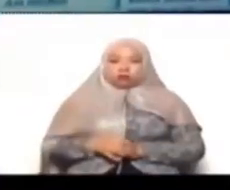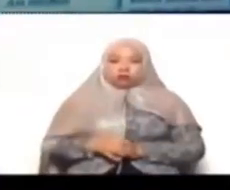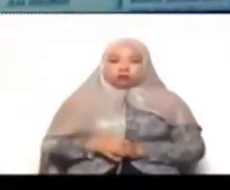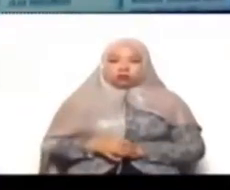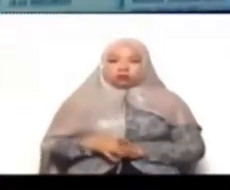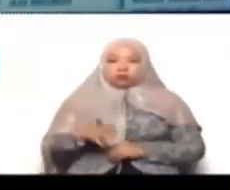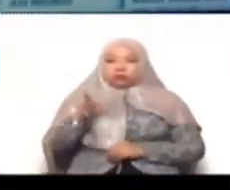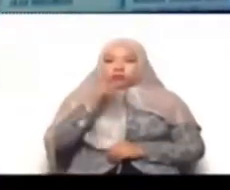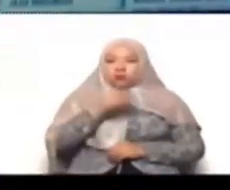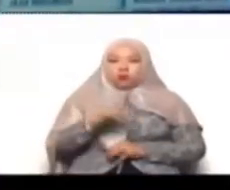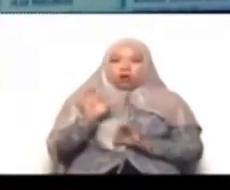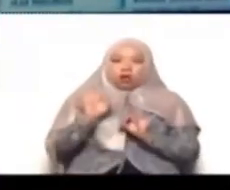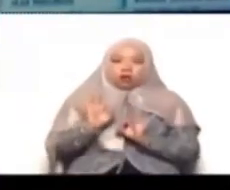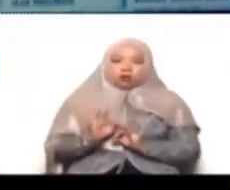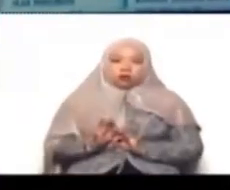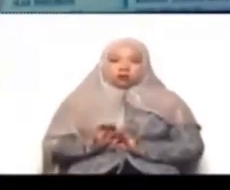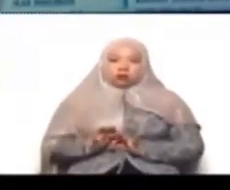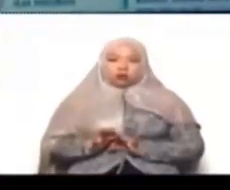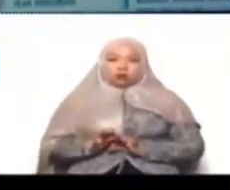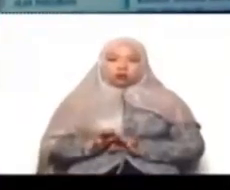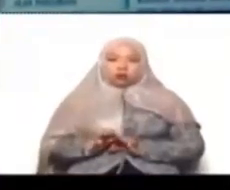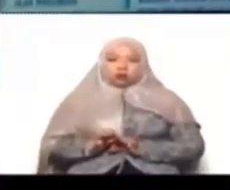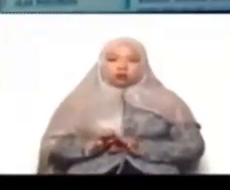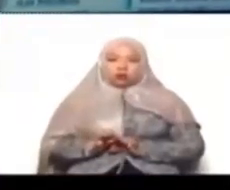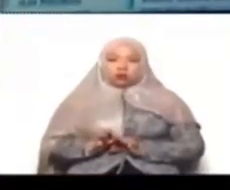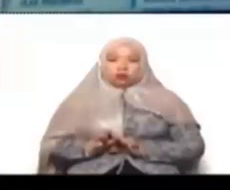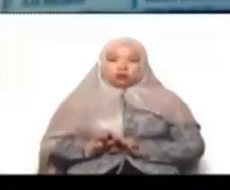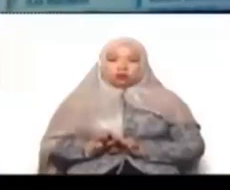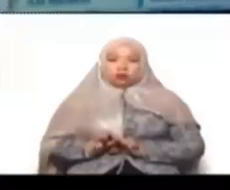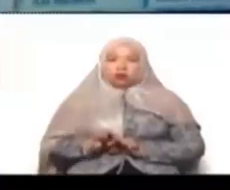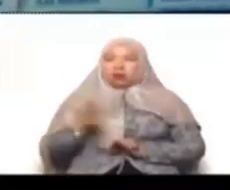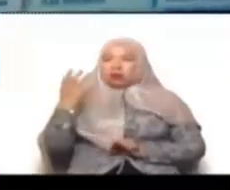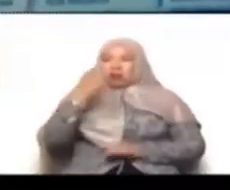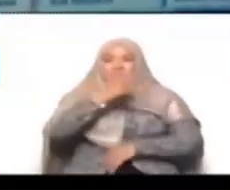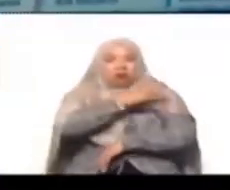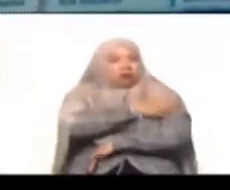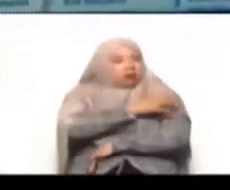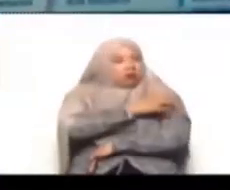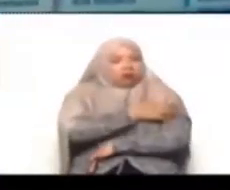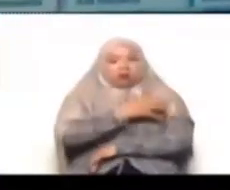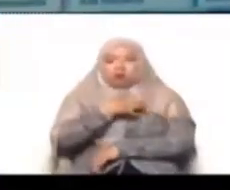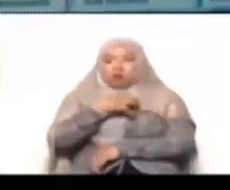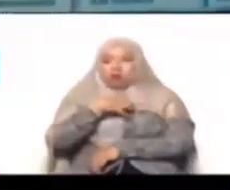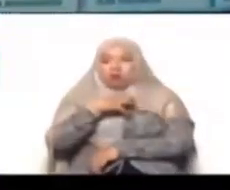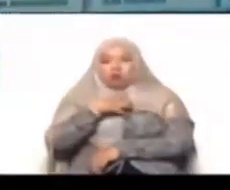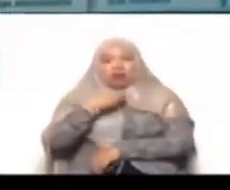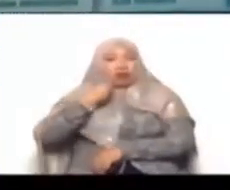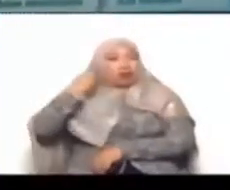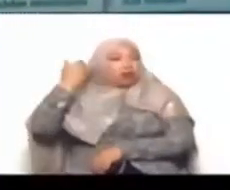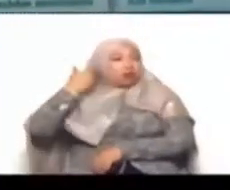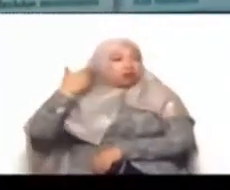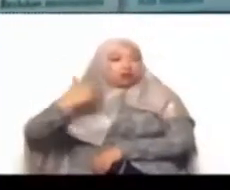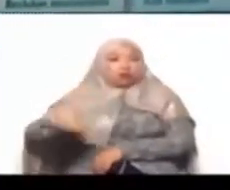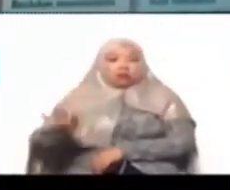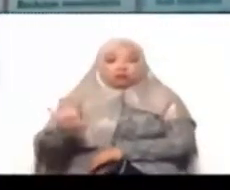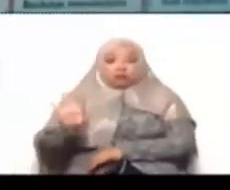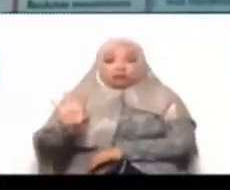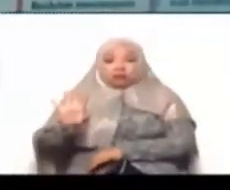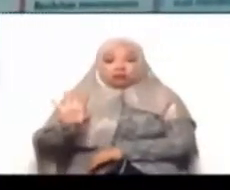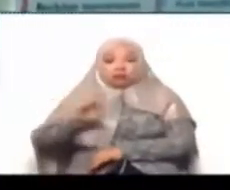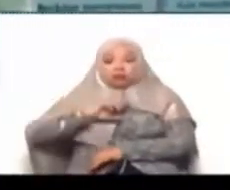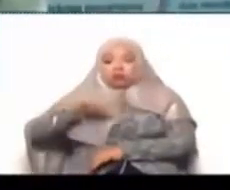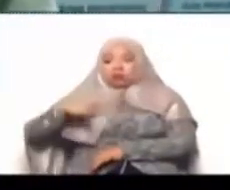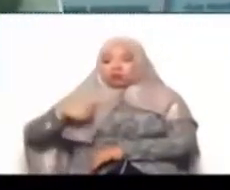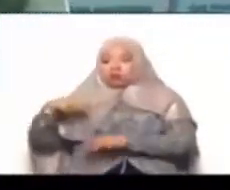yo no tengo tiempo para perder en los enredos de la derecha, la extrema derecha y la oposición. Allá ellos, acá